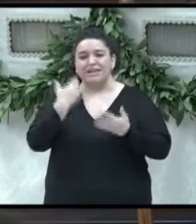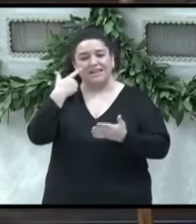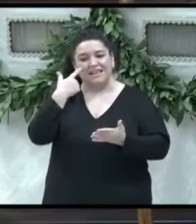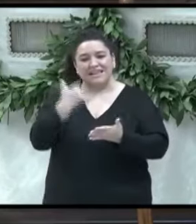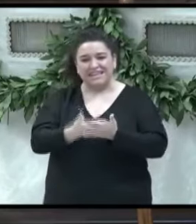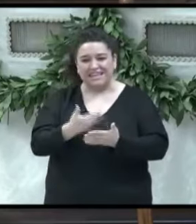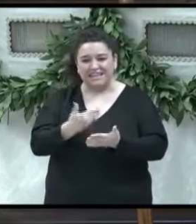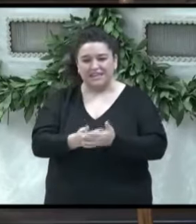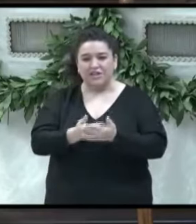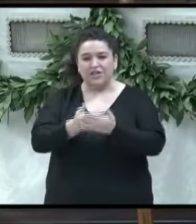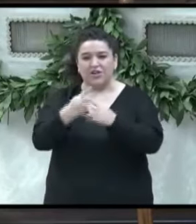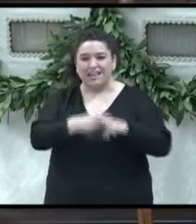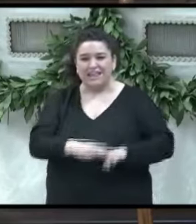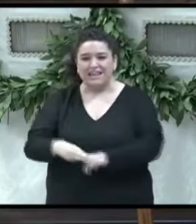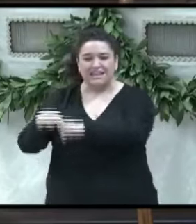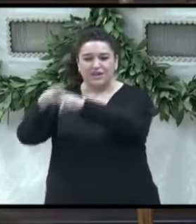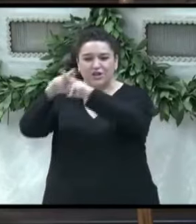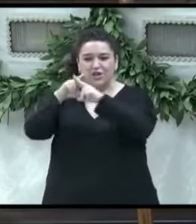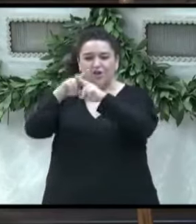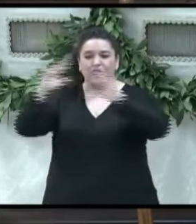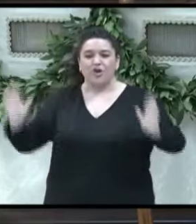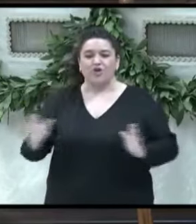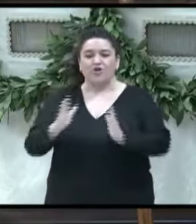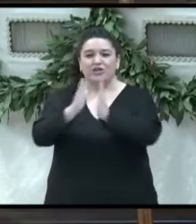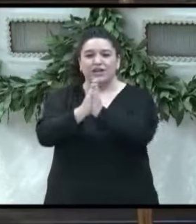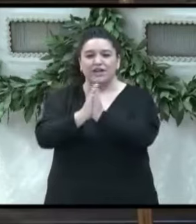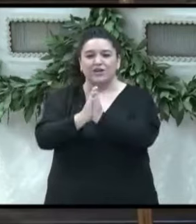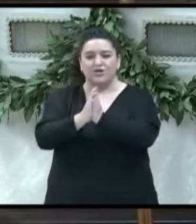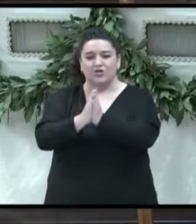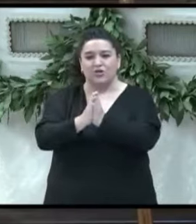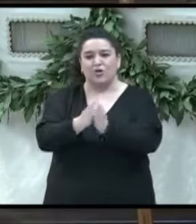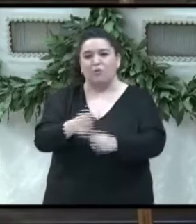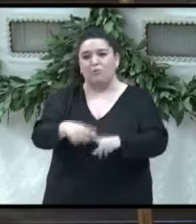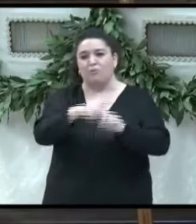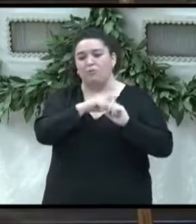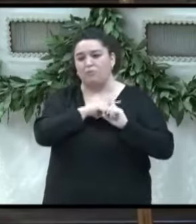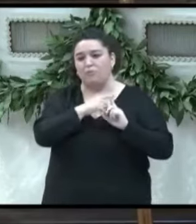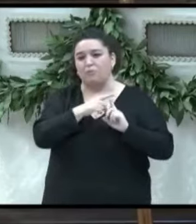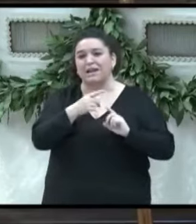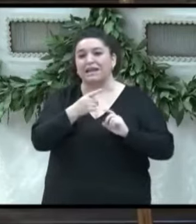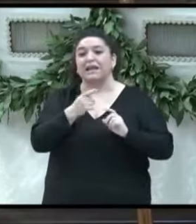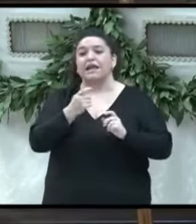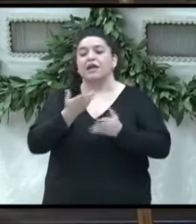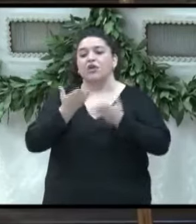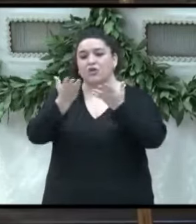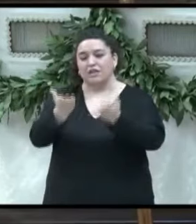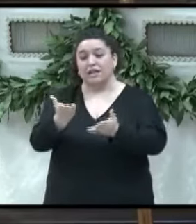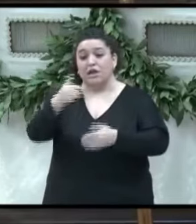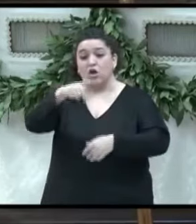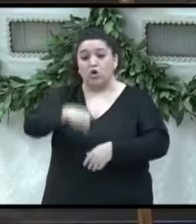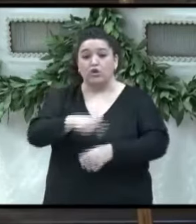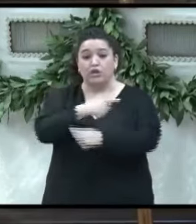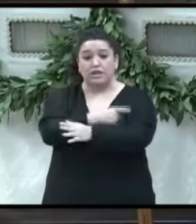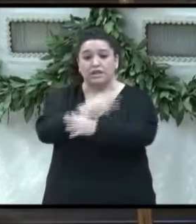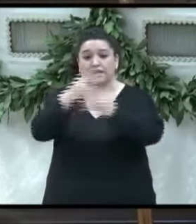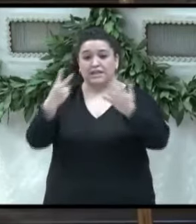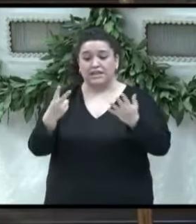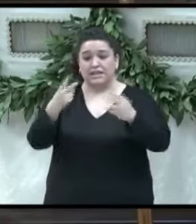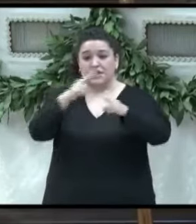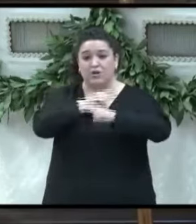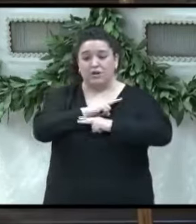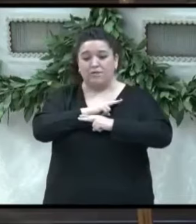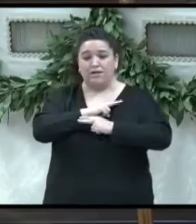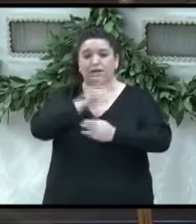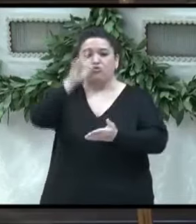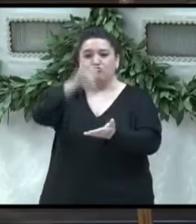de los santos Mártires y Córdoba tiene a gala celebrar el 17 de noviembre